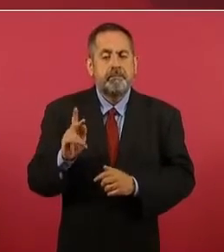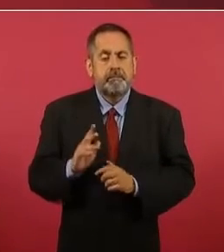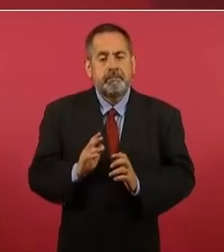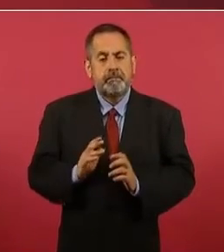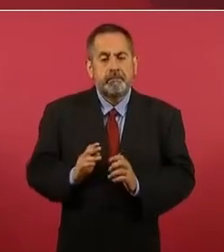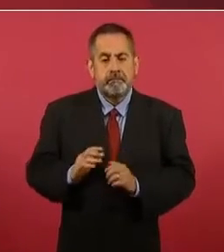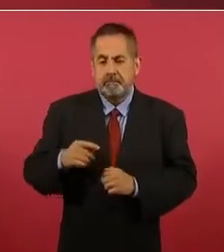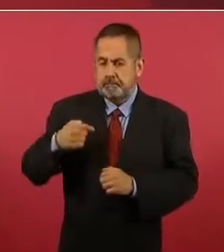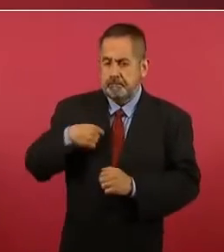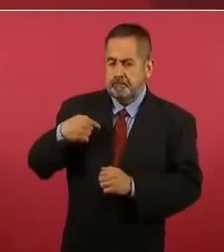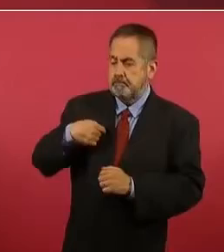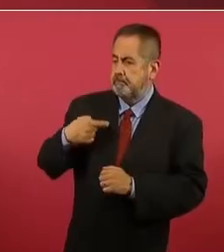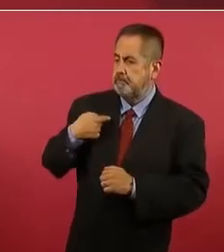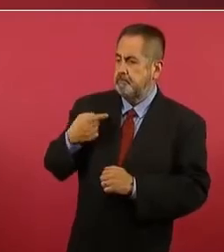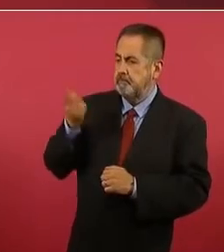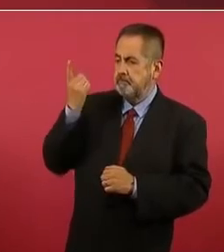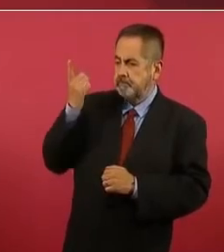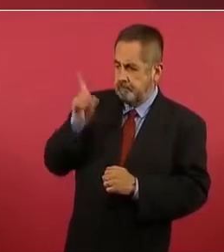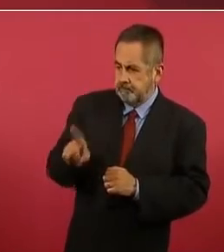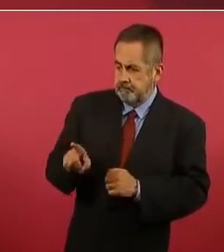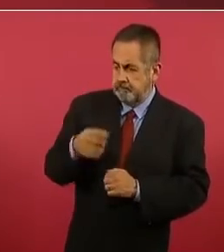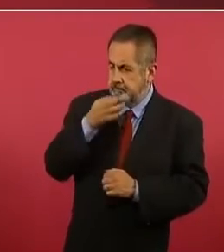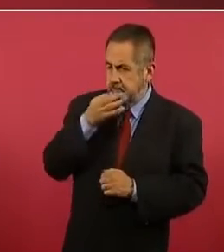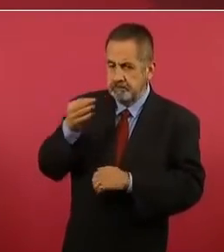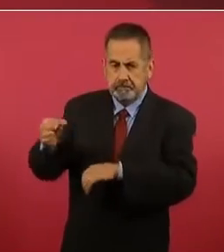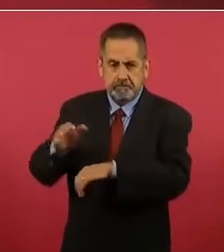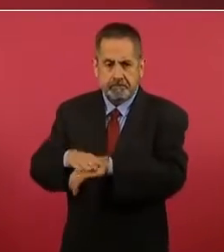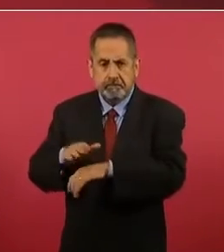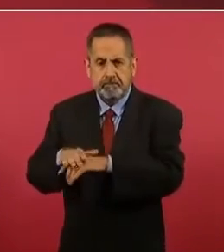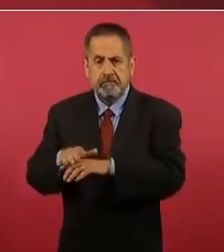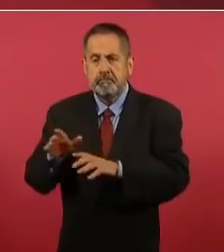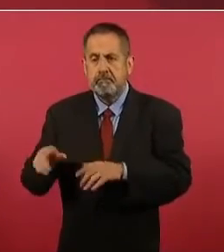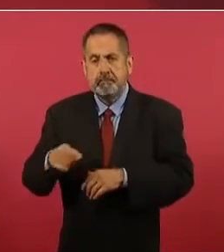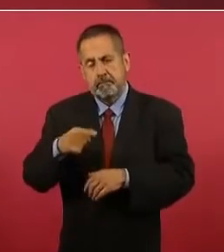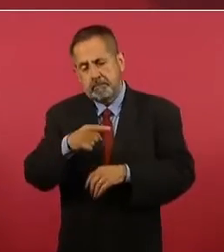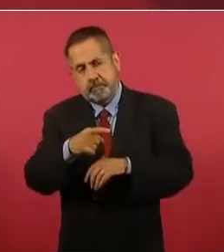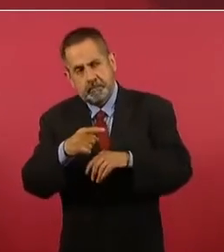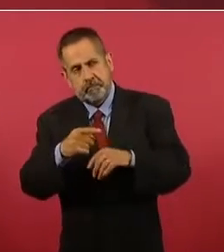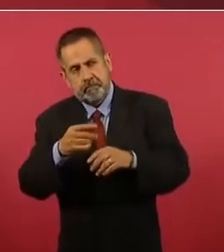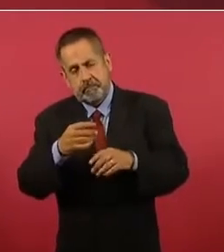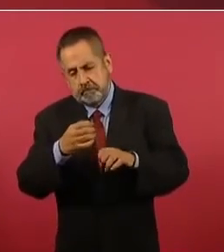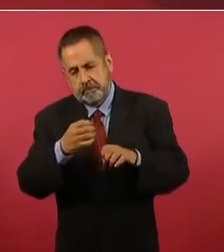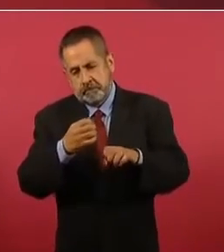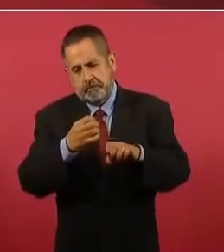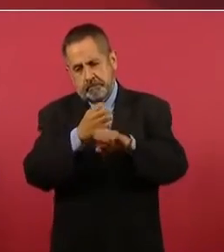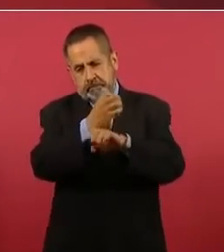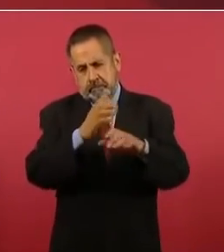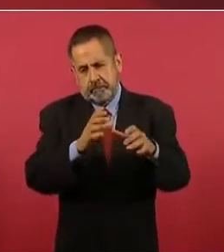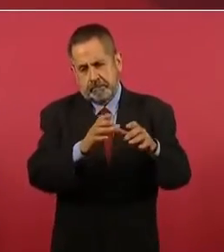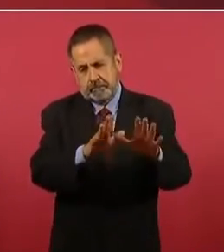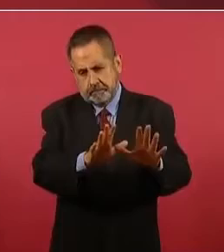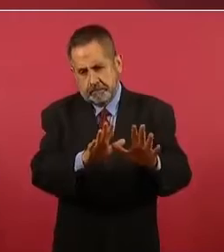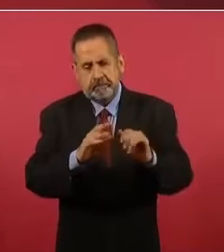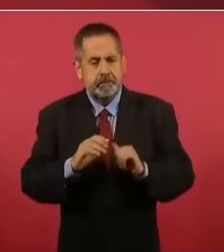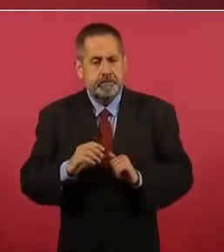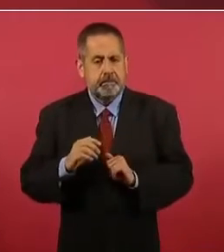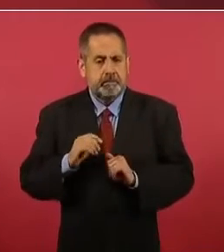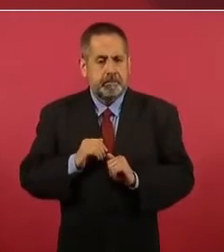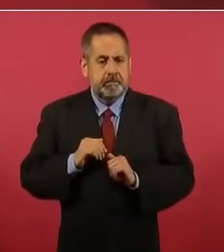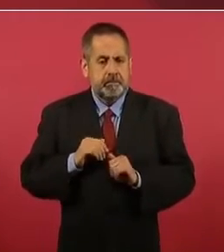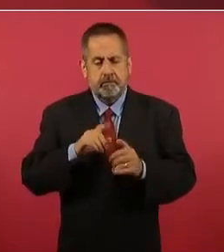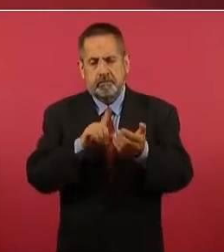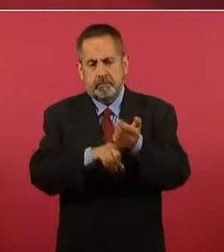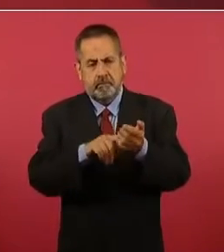dimos la instrucción, aunque se trata de un asunto del fuero